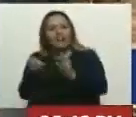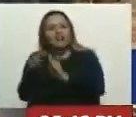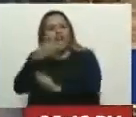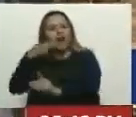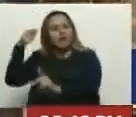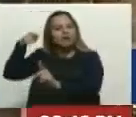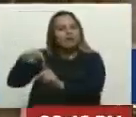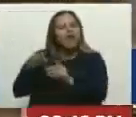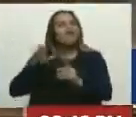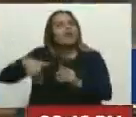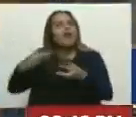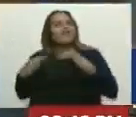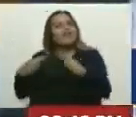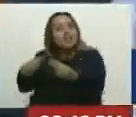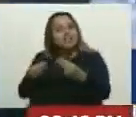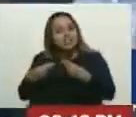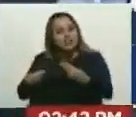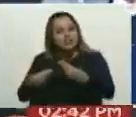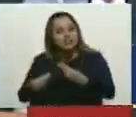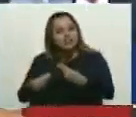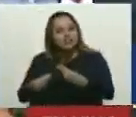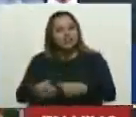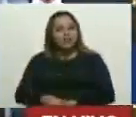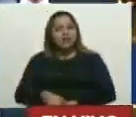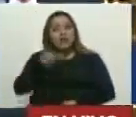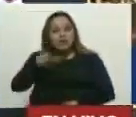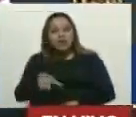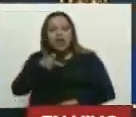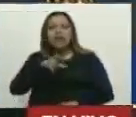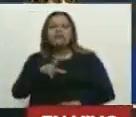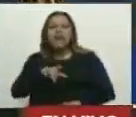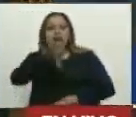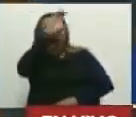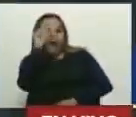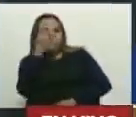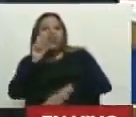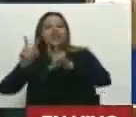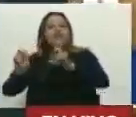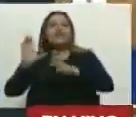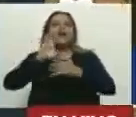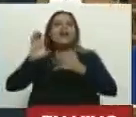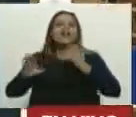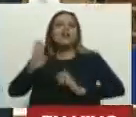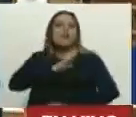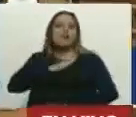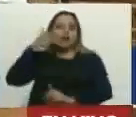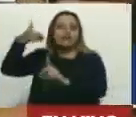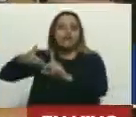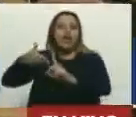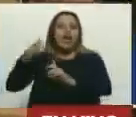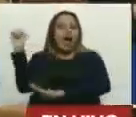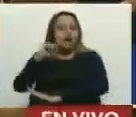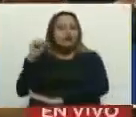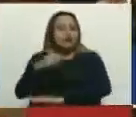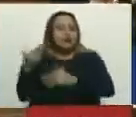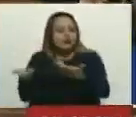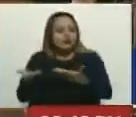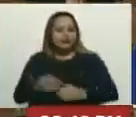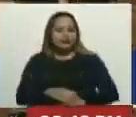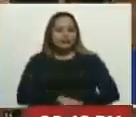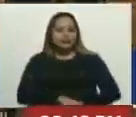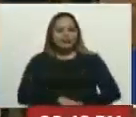suficientemente flexible, suficientemente plástica para que se amolde a las características particulares de una persona con un trastorno del espectro